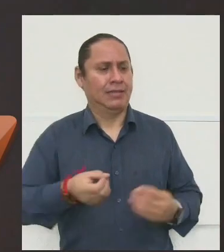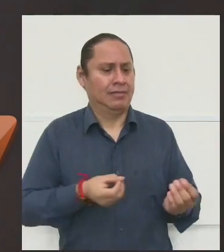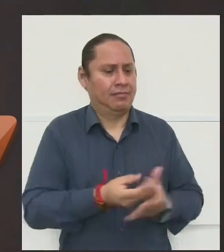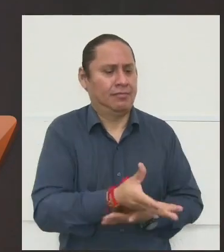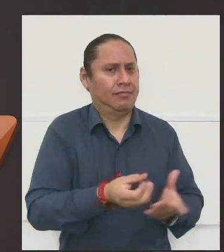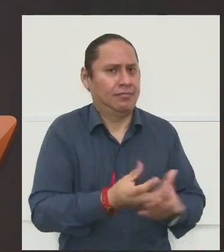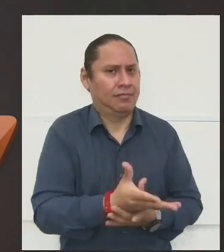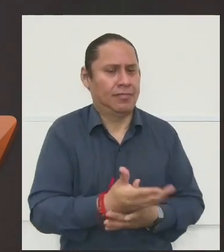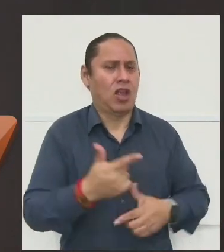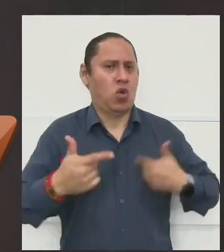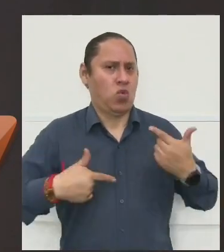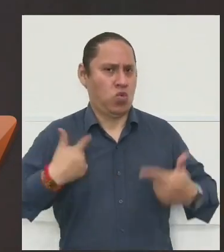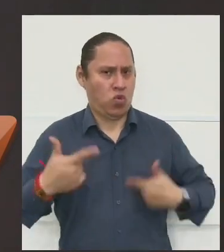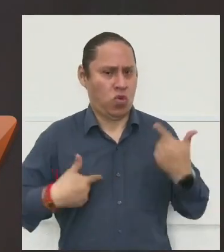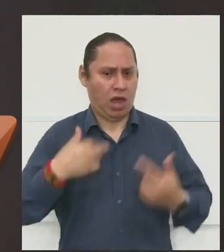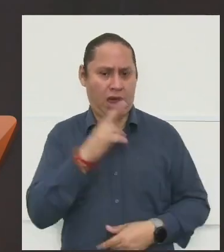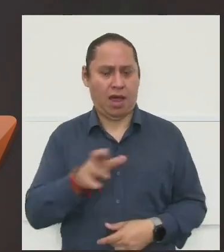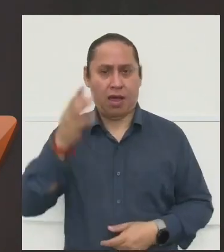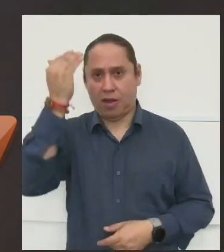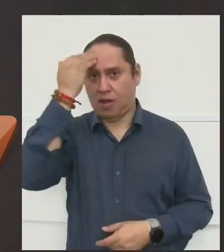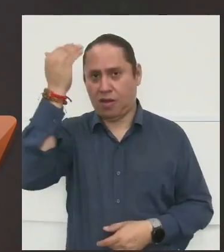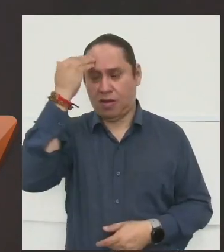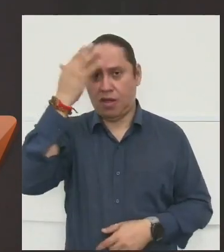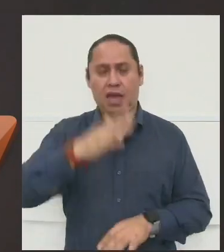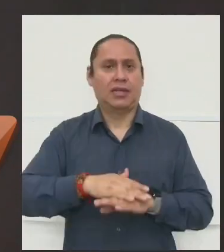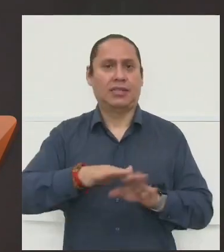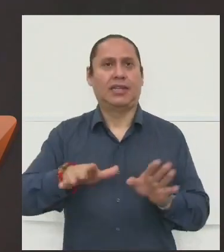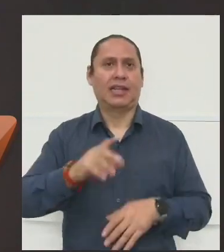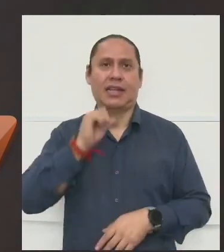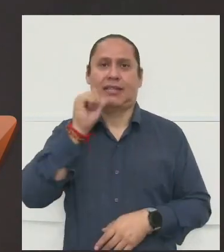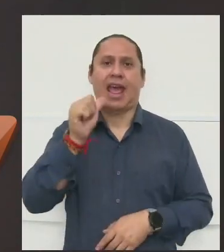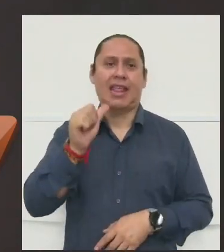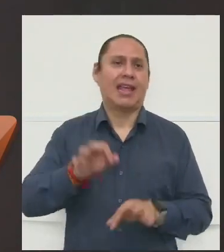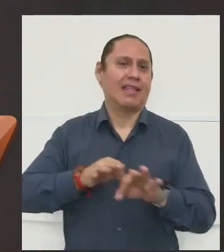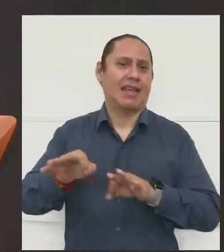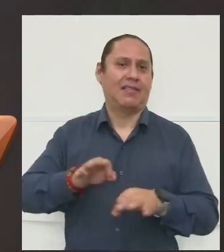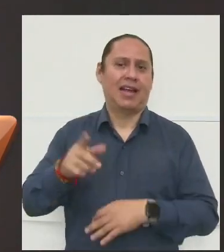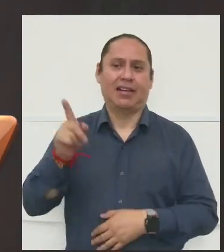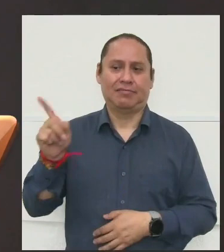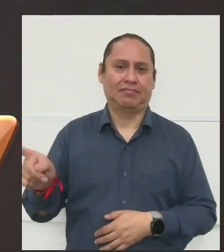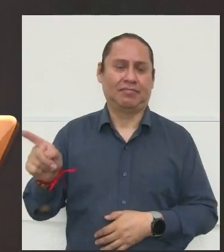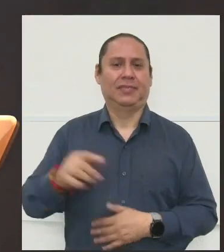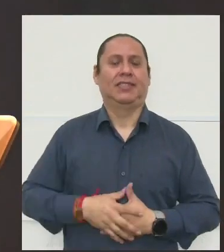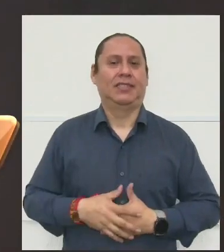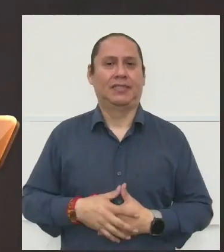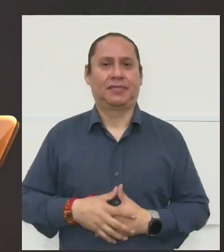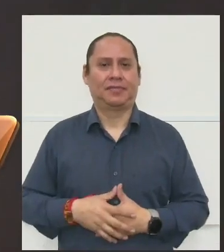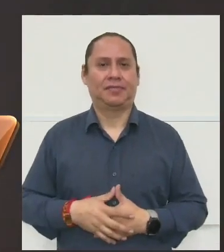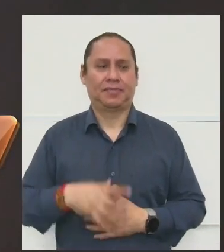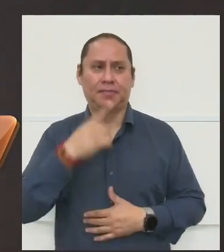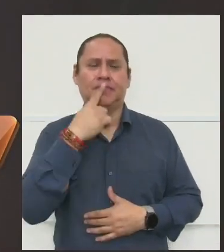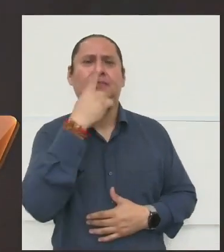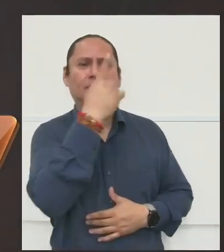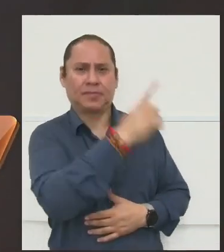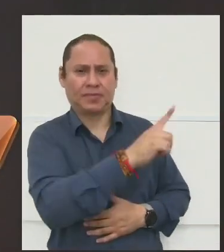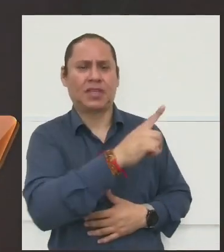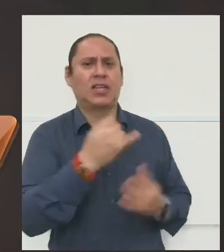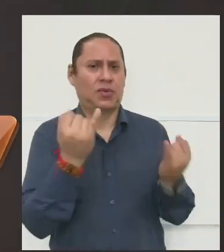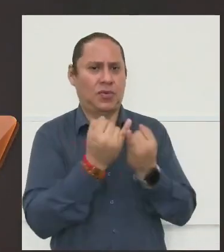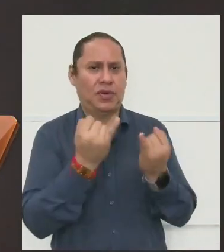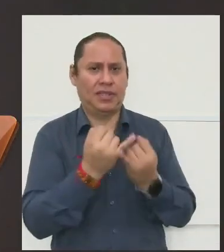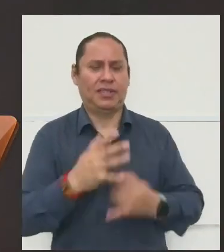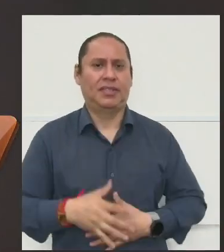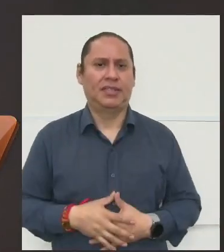Gozando de ese mismo reconocimiento sin ninguna subordinación de por medio y demandando también además